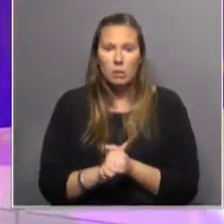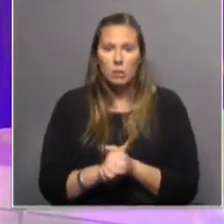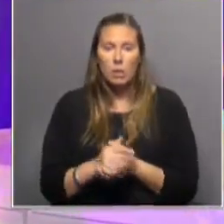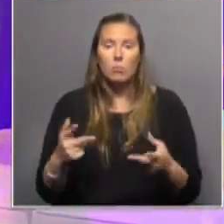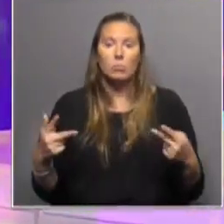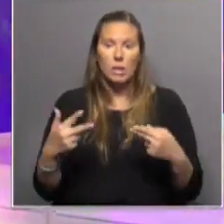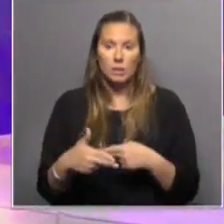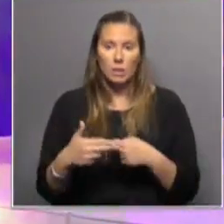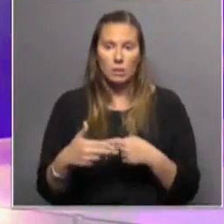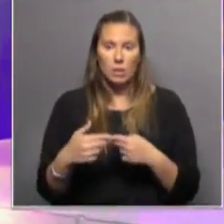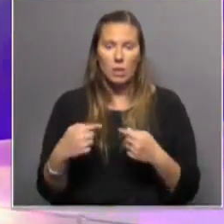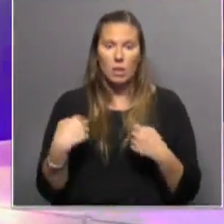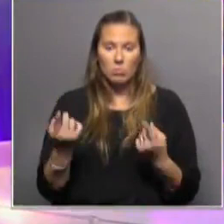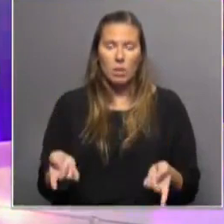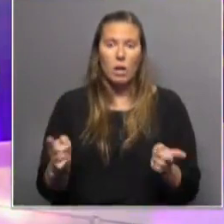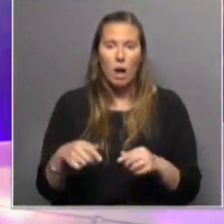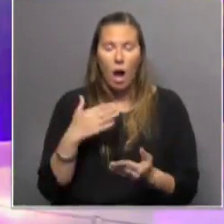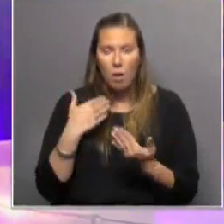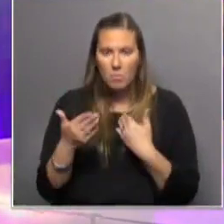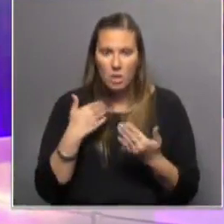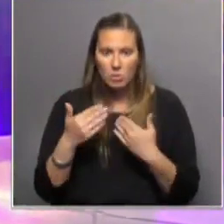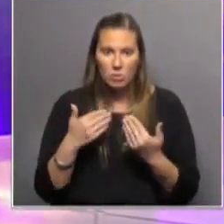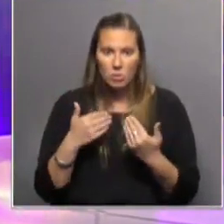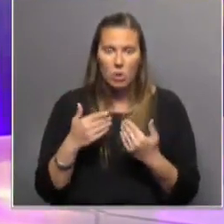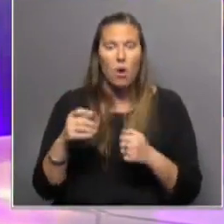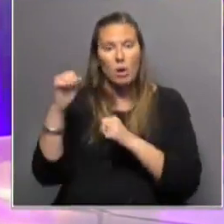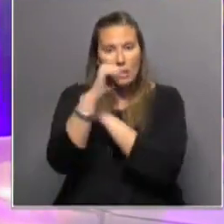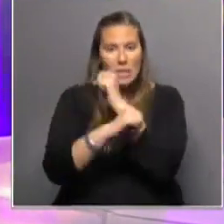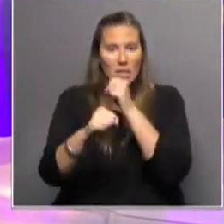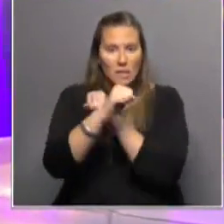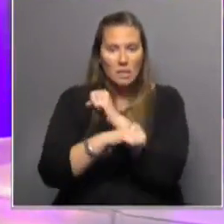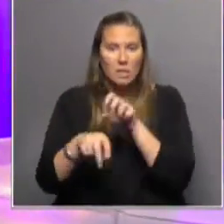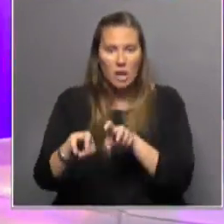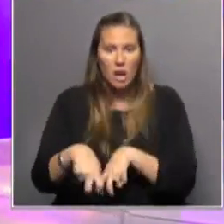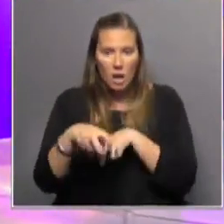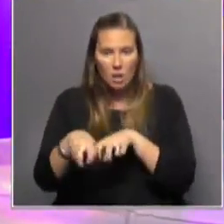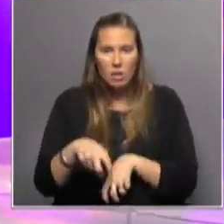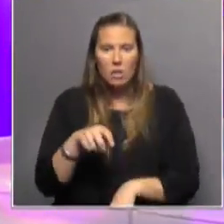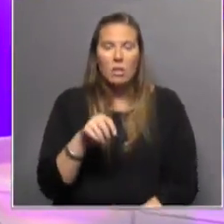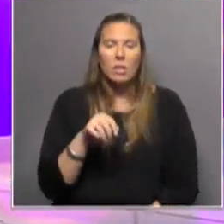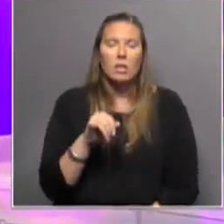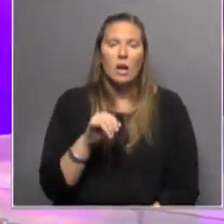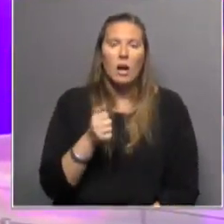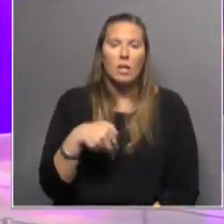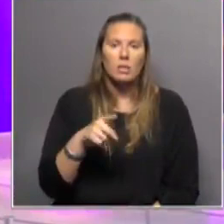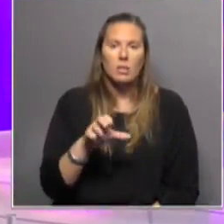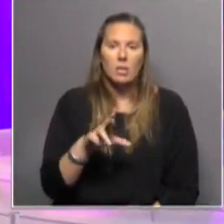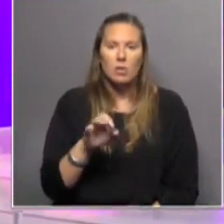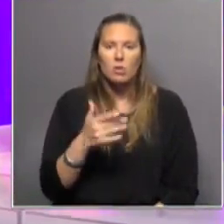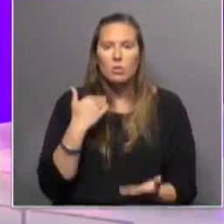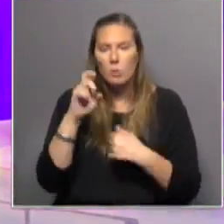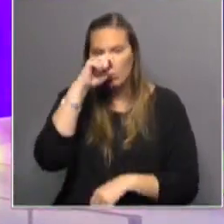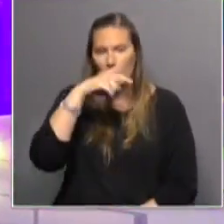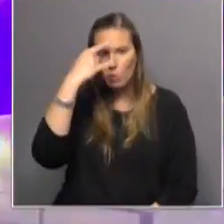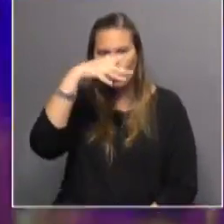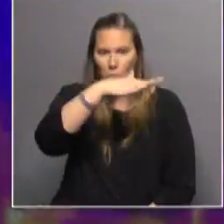a una tanda. En el próximo bloque voy a estar conversando con la ingeniera agrónoma Isabel Andreoni sobre Montevideo Rural. Ya